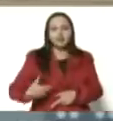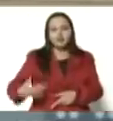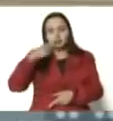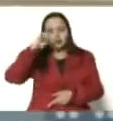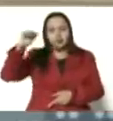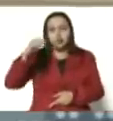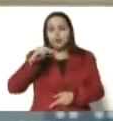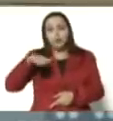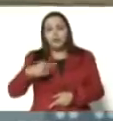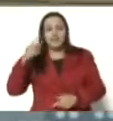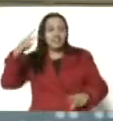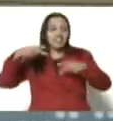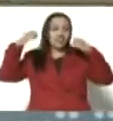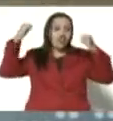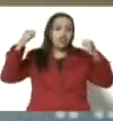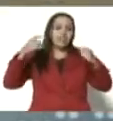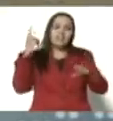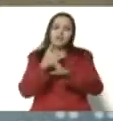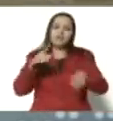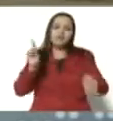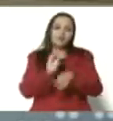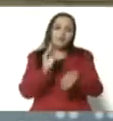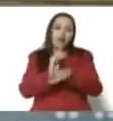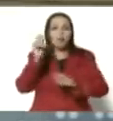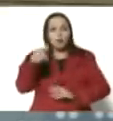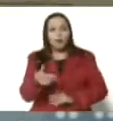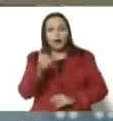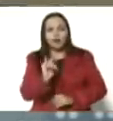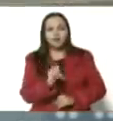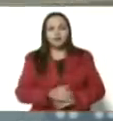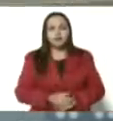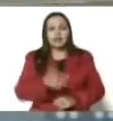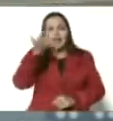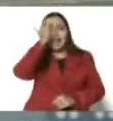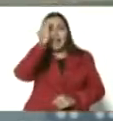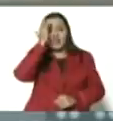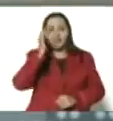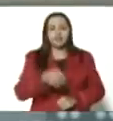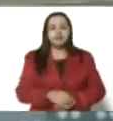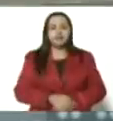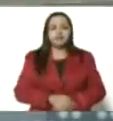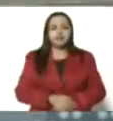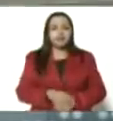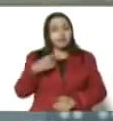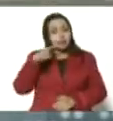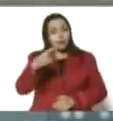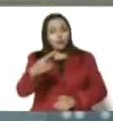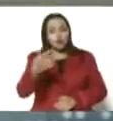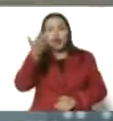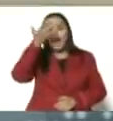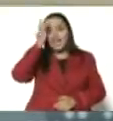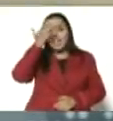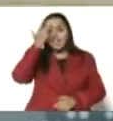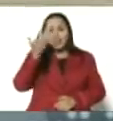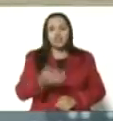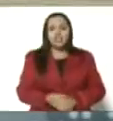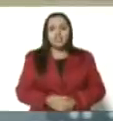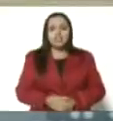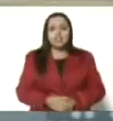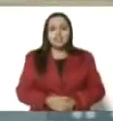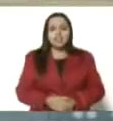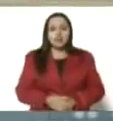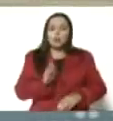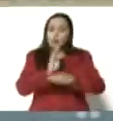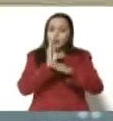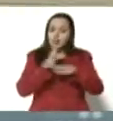victoria, debemos cuidarnos. Y hoy estamos ya en carnaval. Y hemos dicho, bueno, carnavales en el marco de la